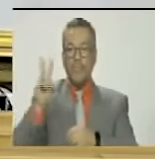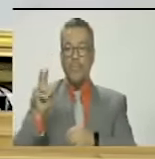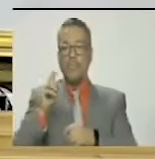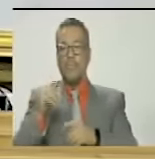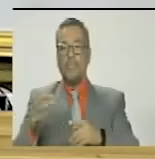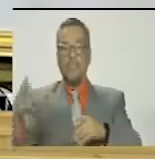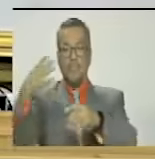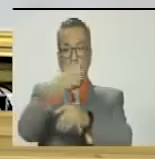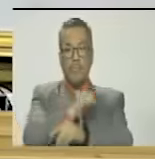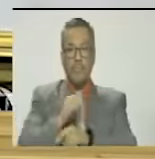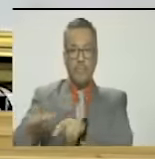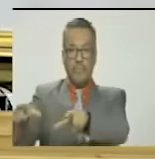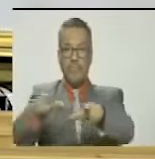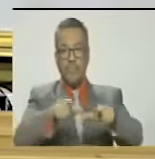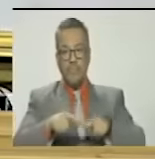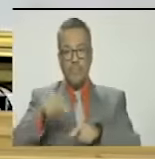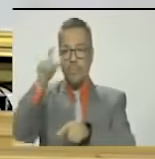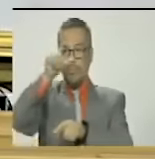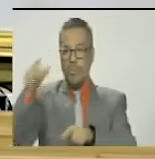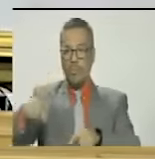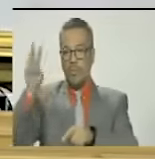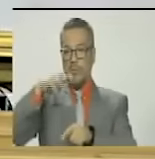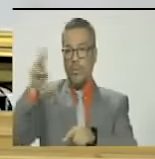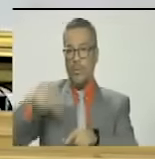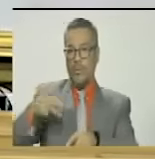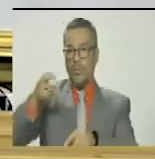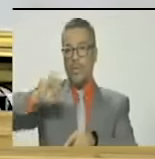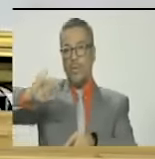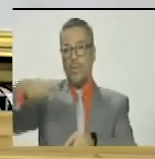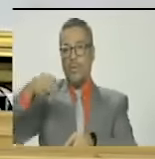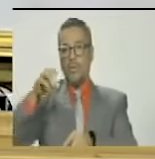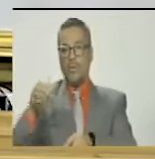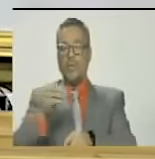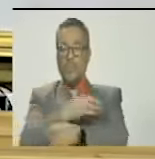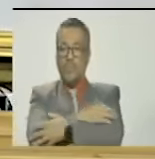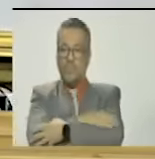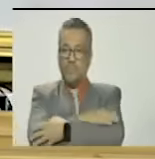por la conquista de su territorio Esequibo, el diputado Germán Escarra. Un abrazo.